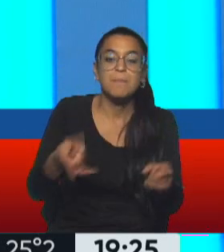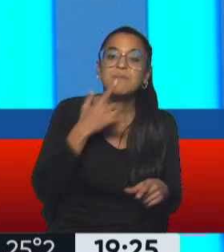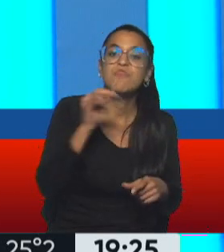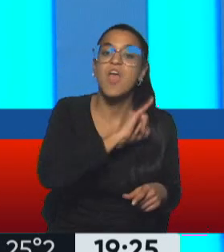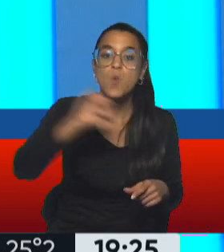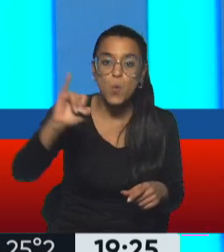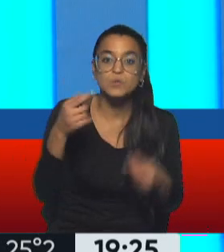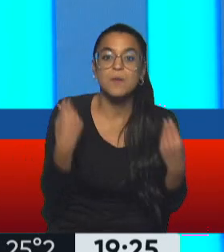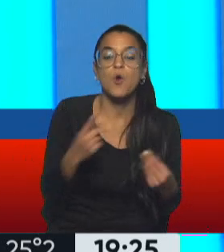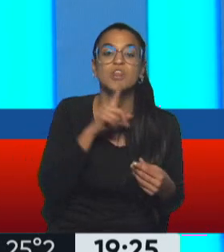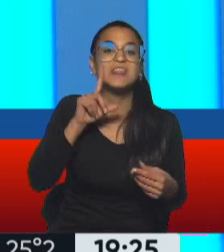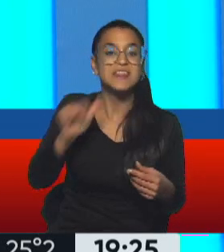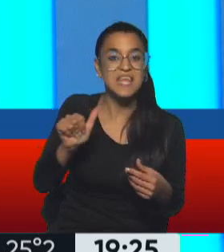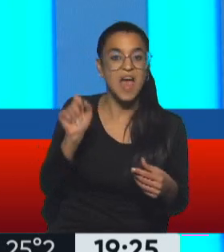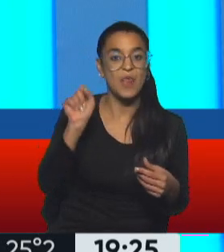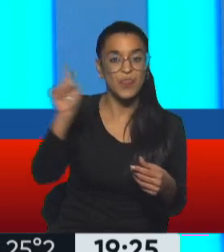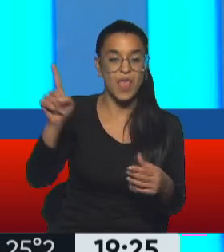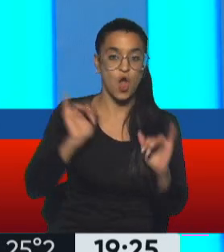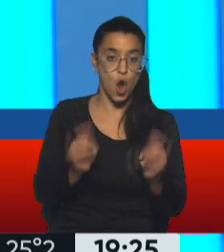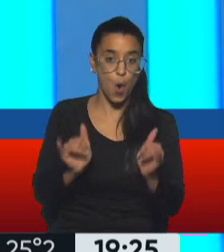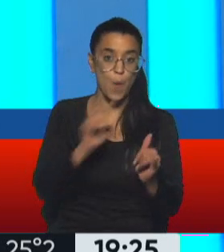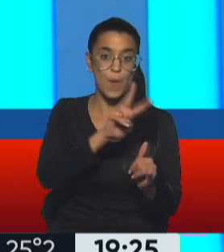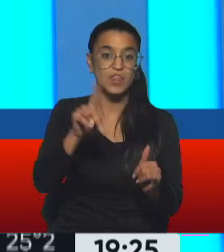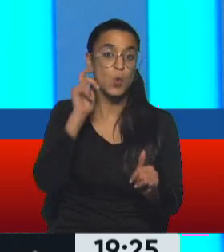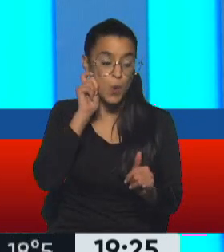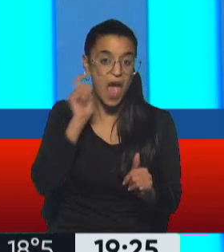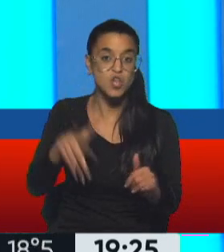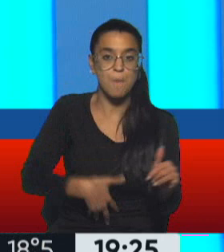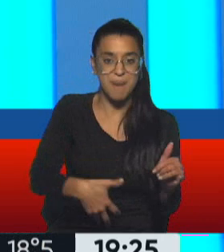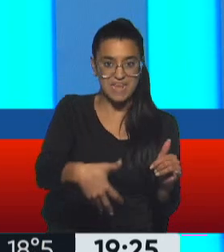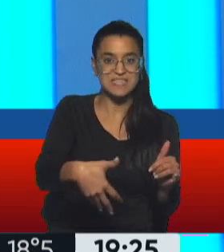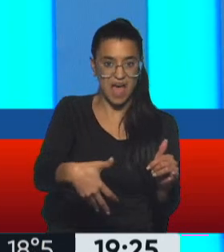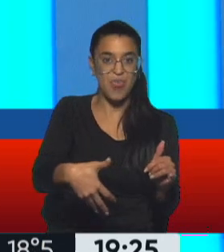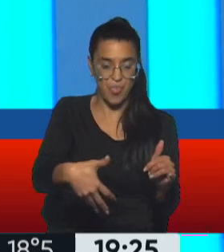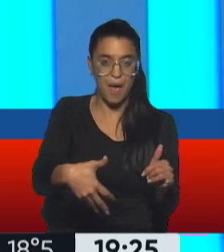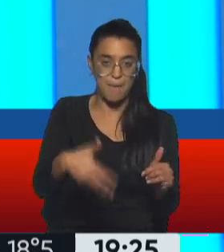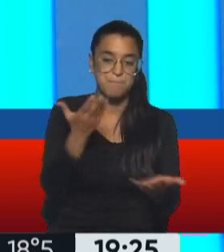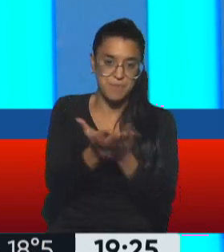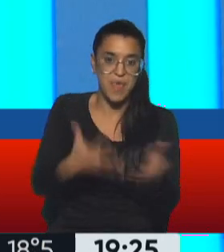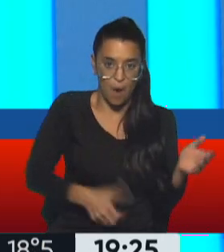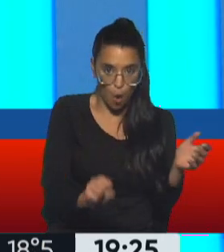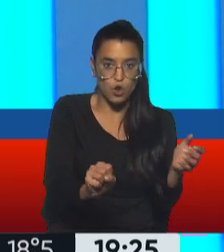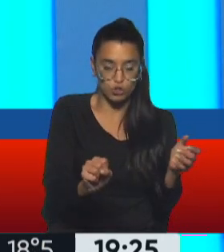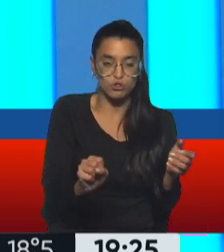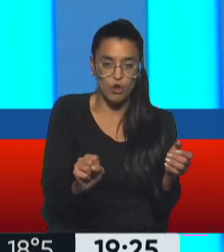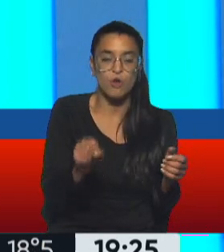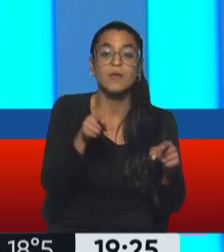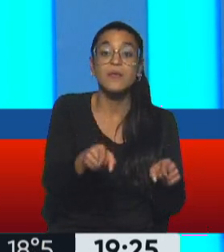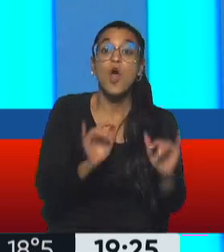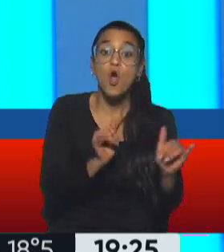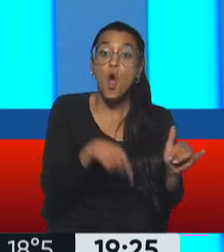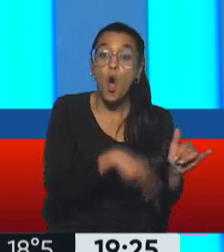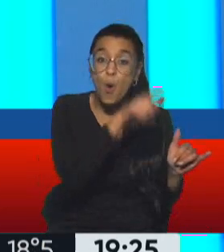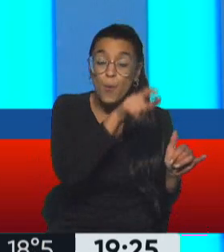denunciada por una tía de la joven de 21 años que estaba embarazada y pidió el aborto, es que la joven